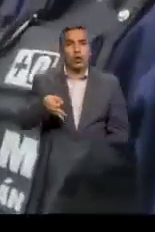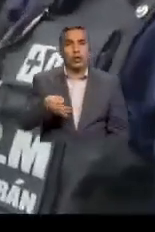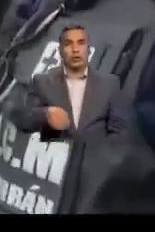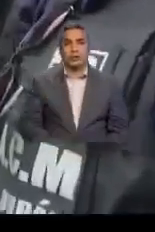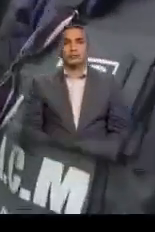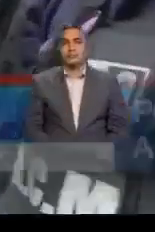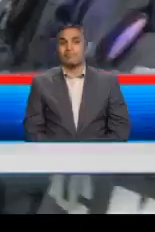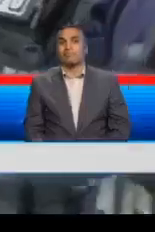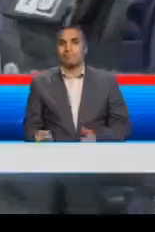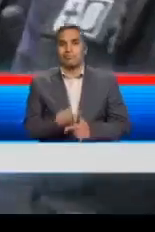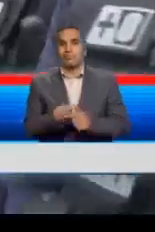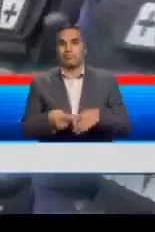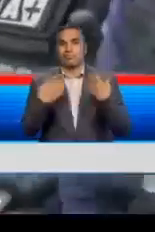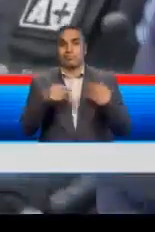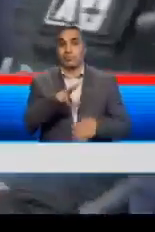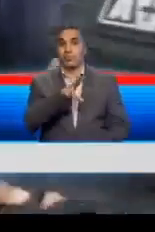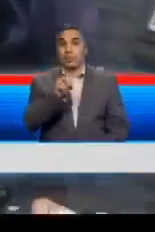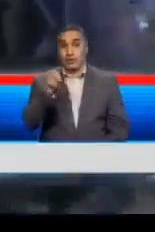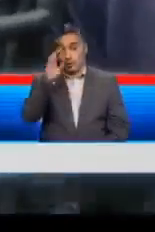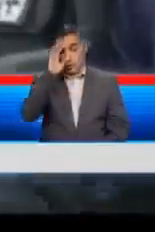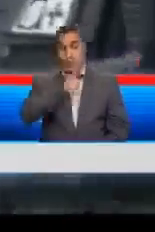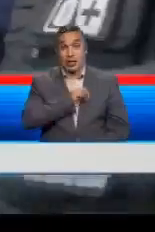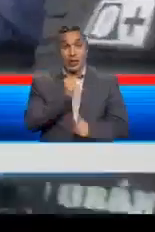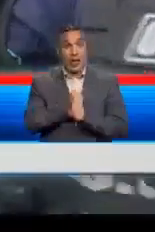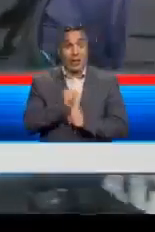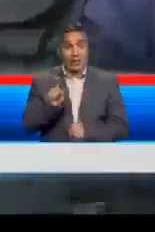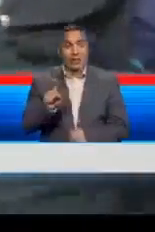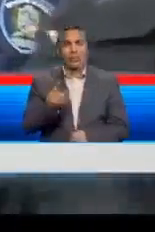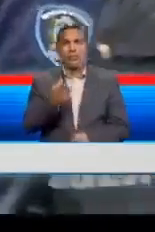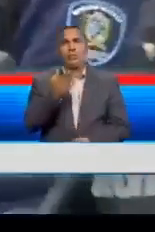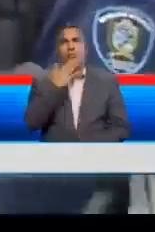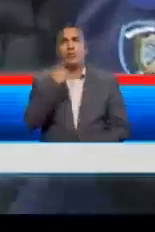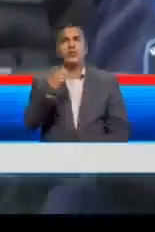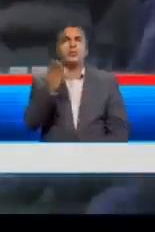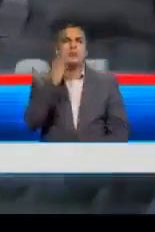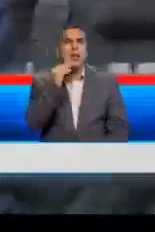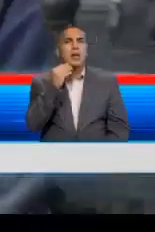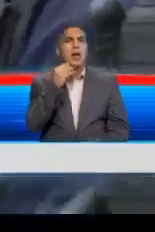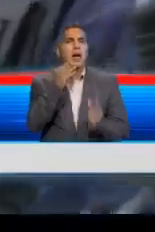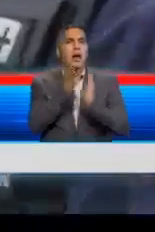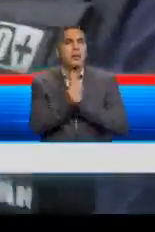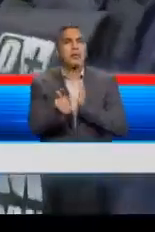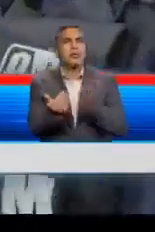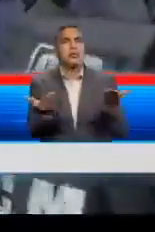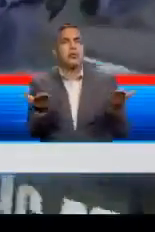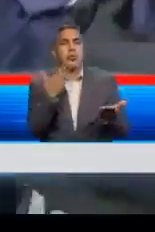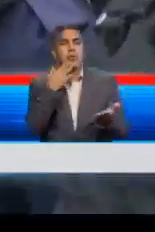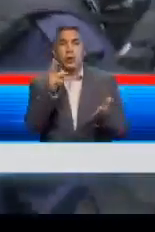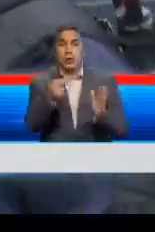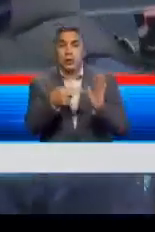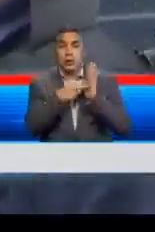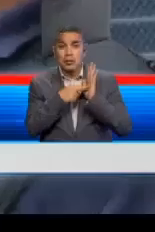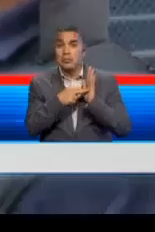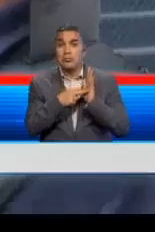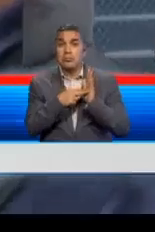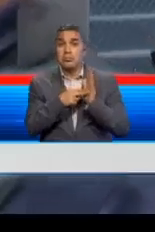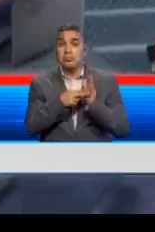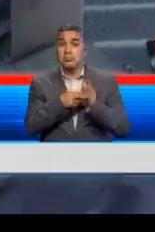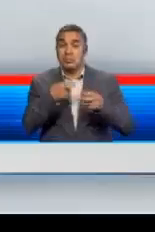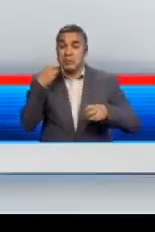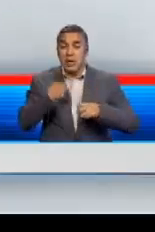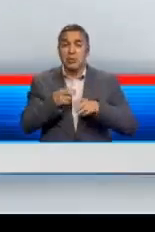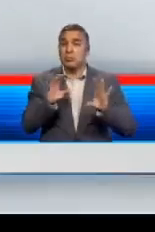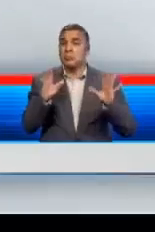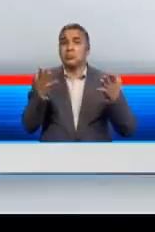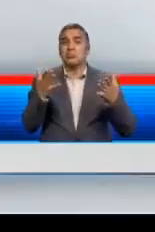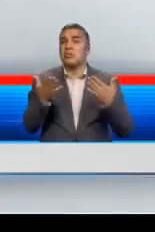ojo del huracán a los más de 300 policías metropolitanos con los que cuenta el cantón, quienes cumplen con requisitos poco rigurosos para su